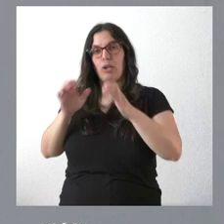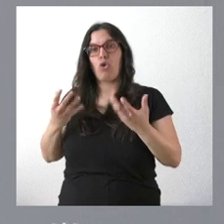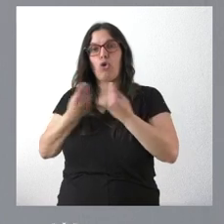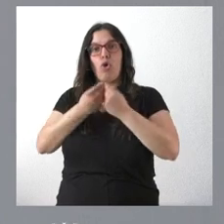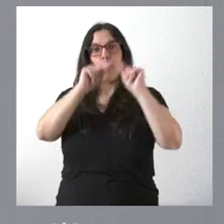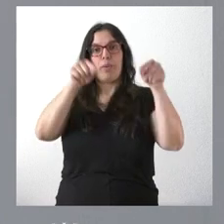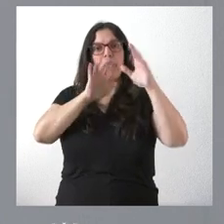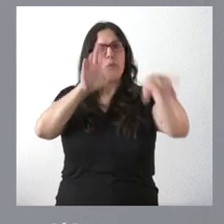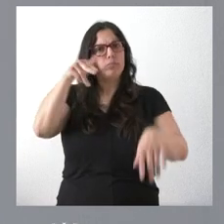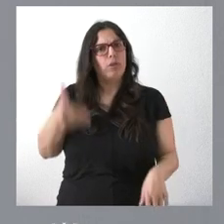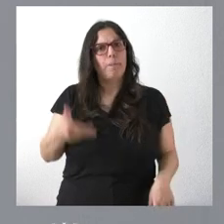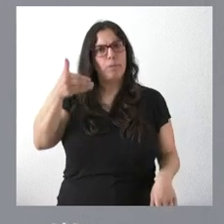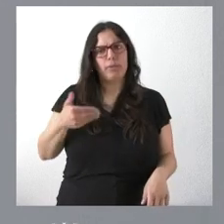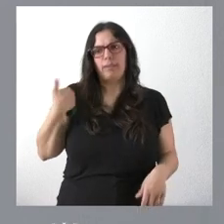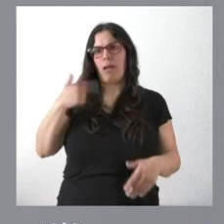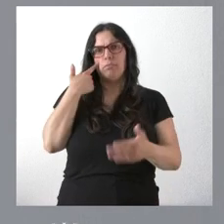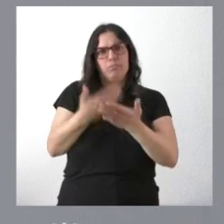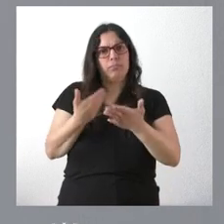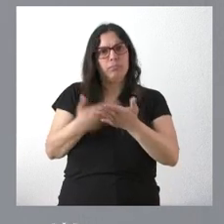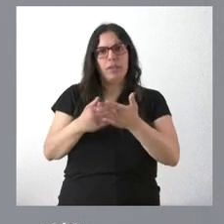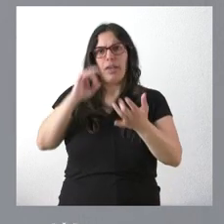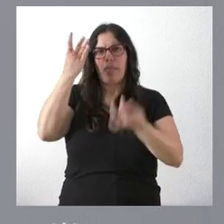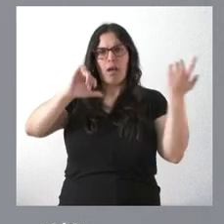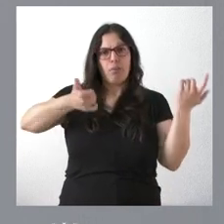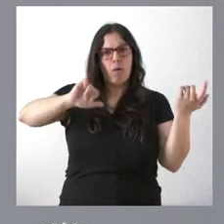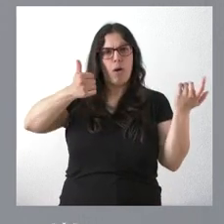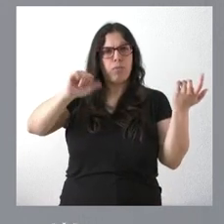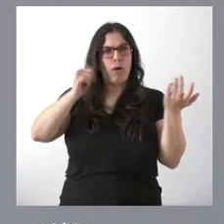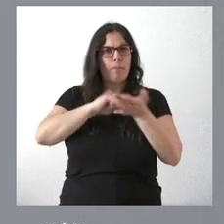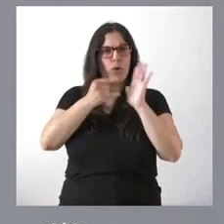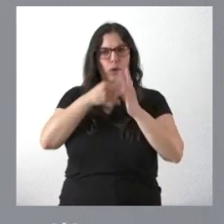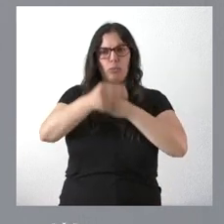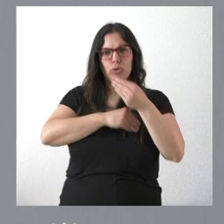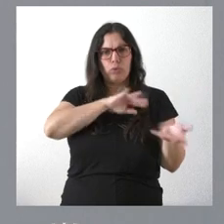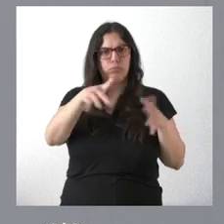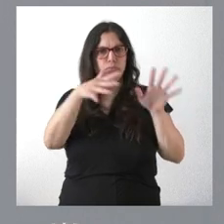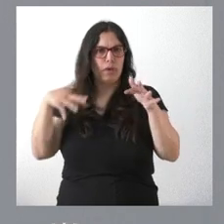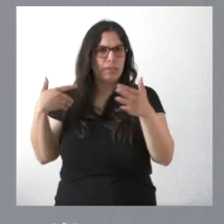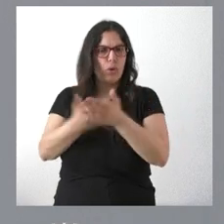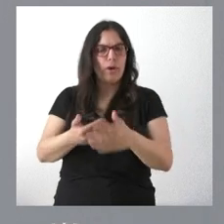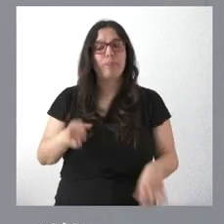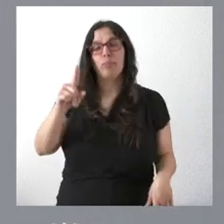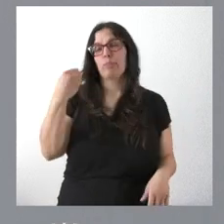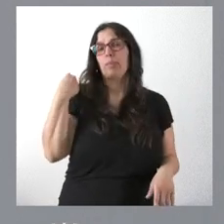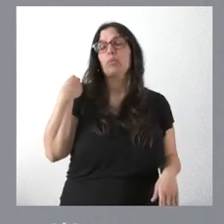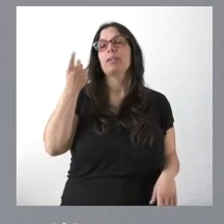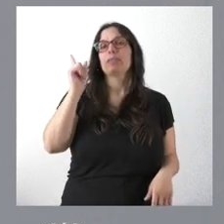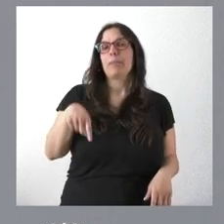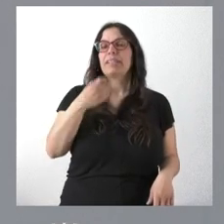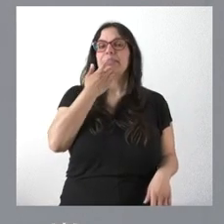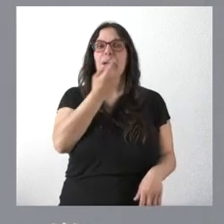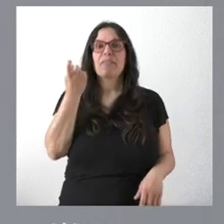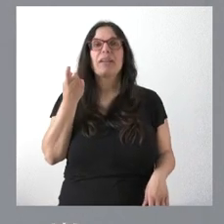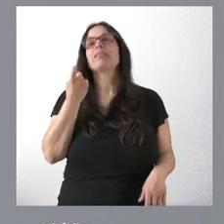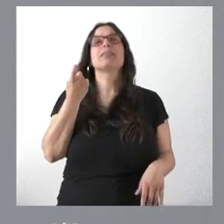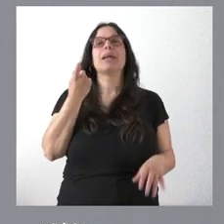muy importante y ahí lo hemos venido demostrando en el conjunto de iniciativas y proyectos que hemos desarrollado. Me plantea usted si hay necesidades